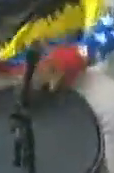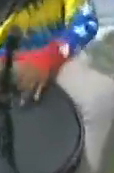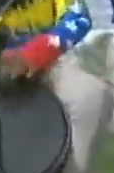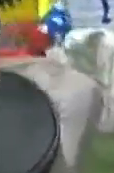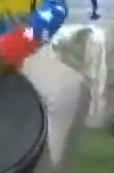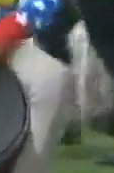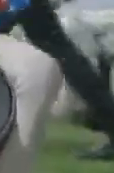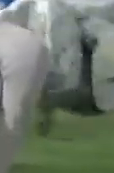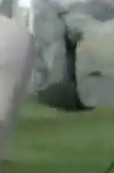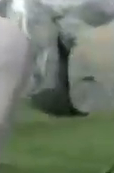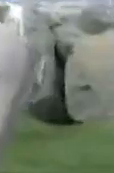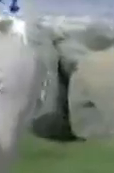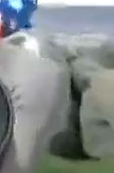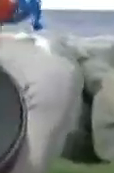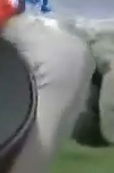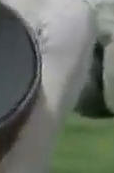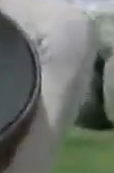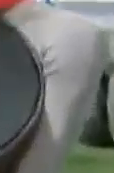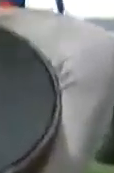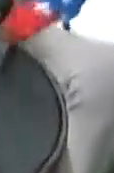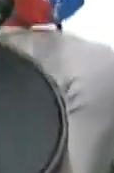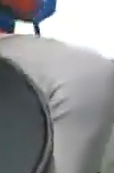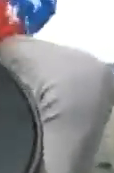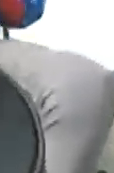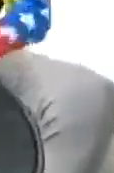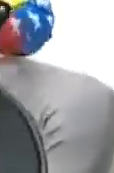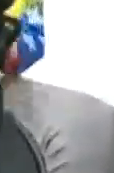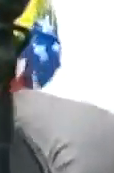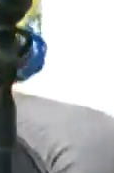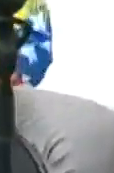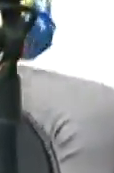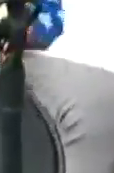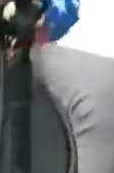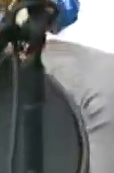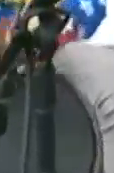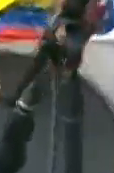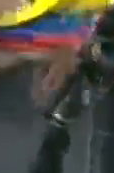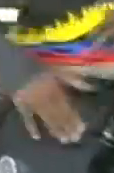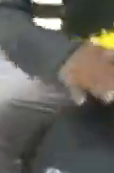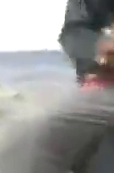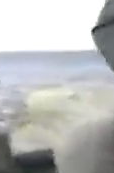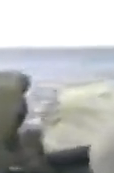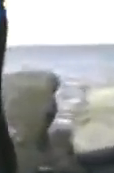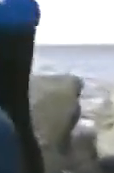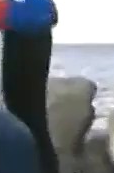Gusta.